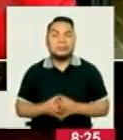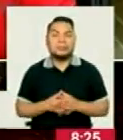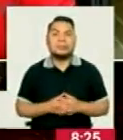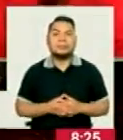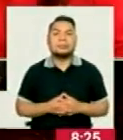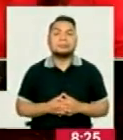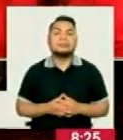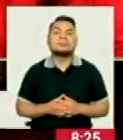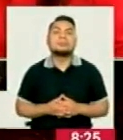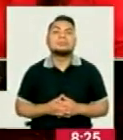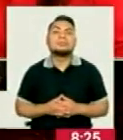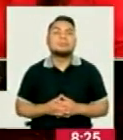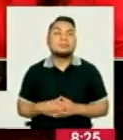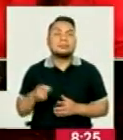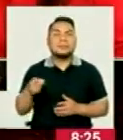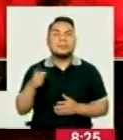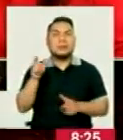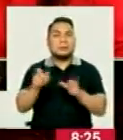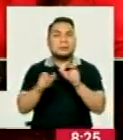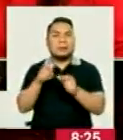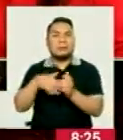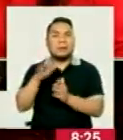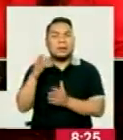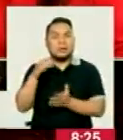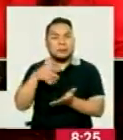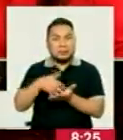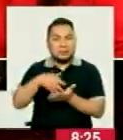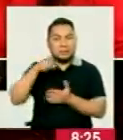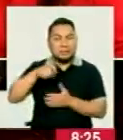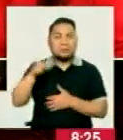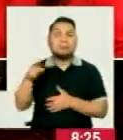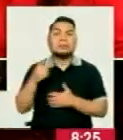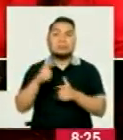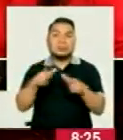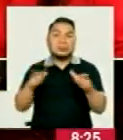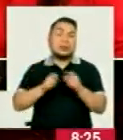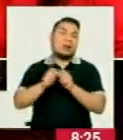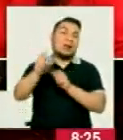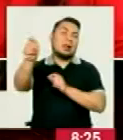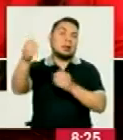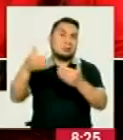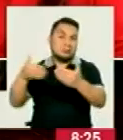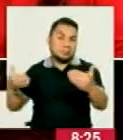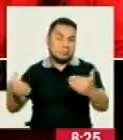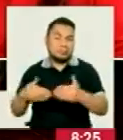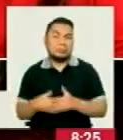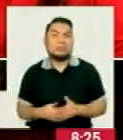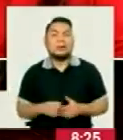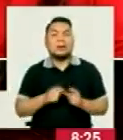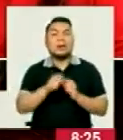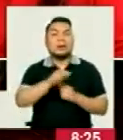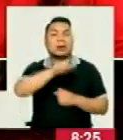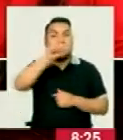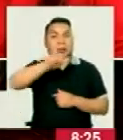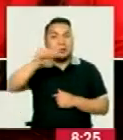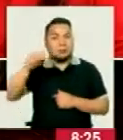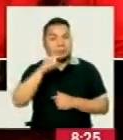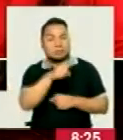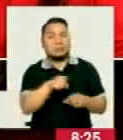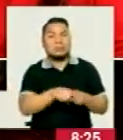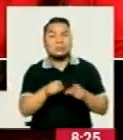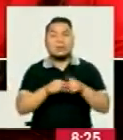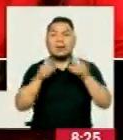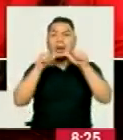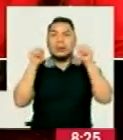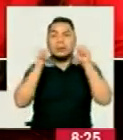cuando hablamos de las poblaciones más vulnerables, se me viene a la mente inmediatamente nuestras zonas de frontera, nuestras zonas altoandinas, en nuestra